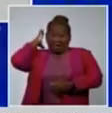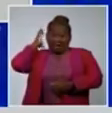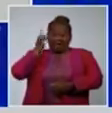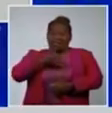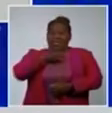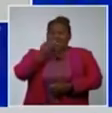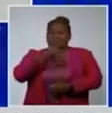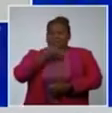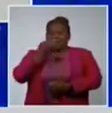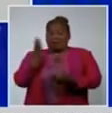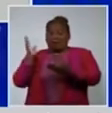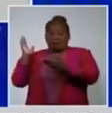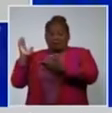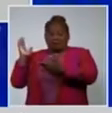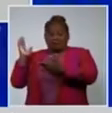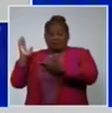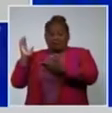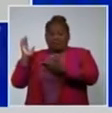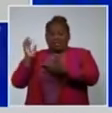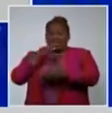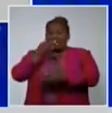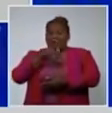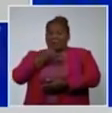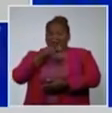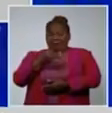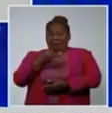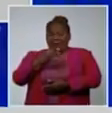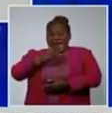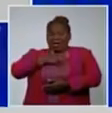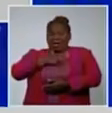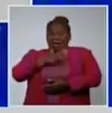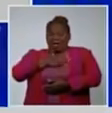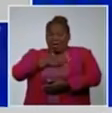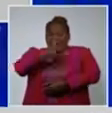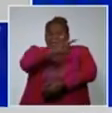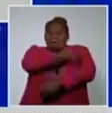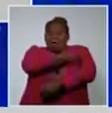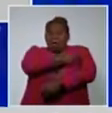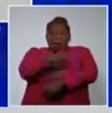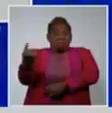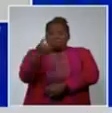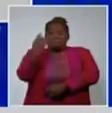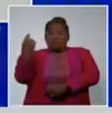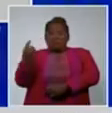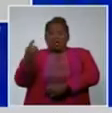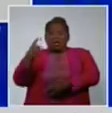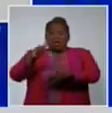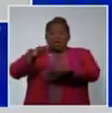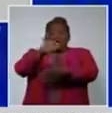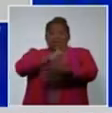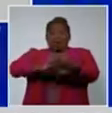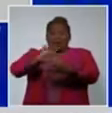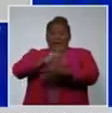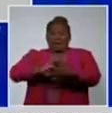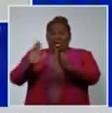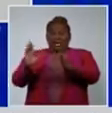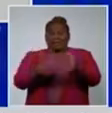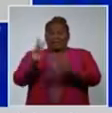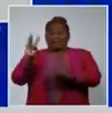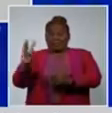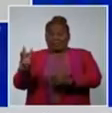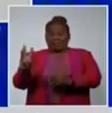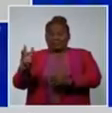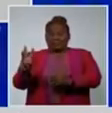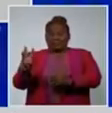decida esta mañana en su fuente en tu de nuestra señora de la primera vacuna latinoamericana en fase 3 se pone a prueba a